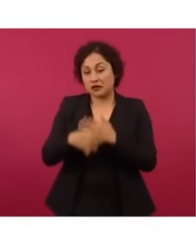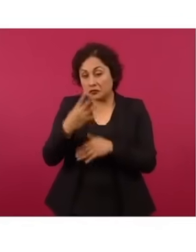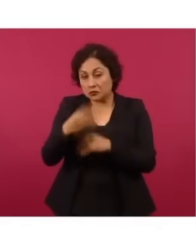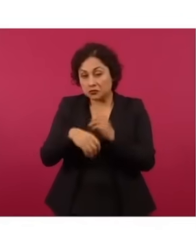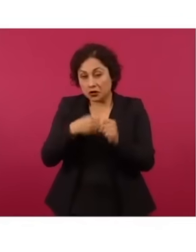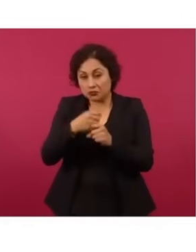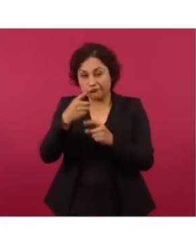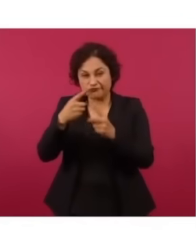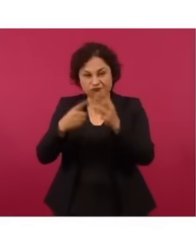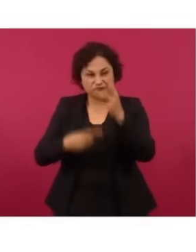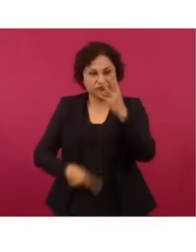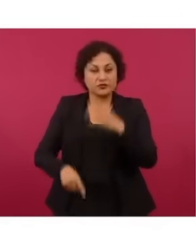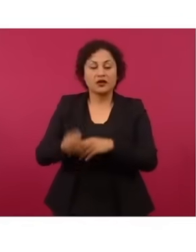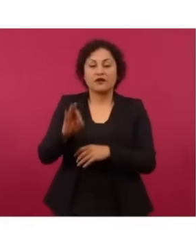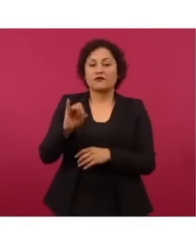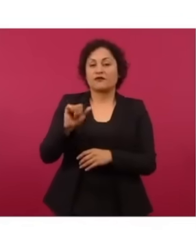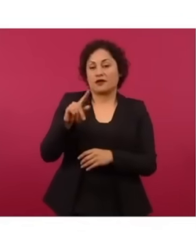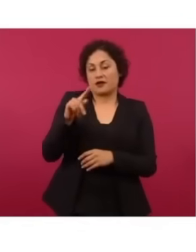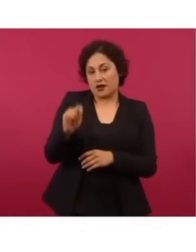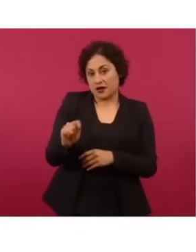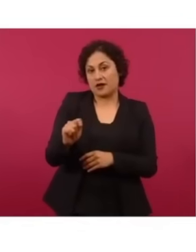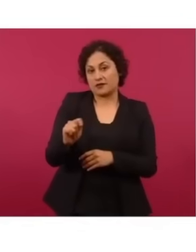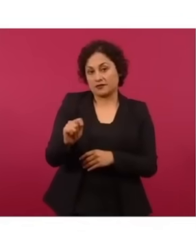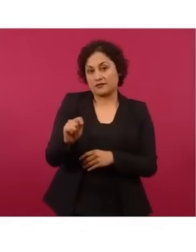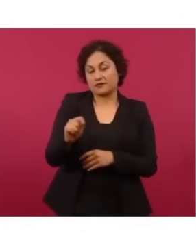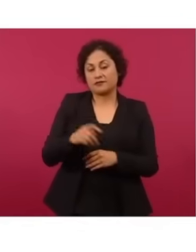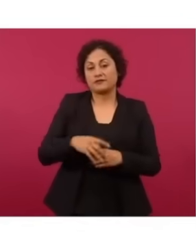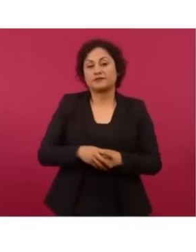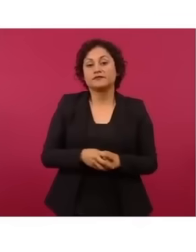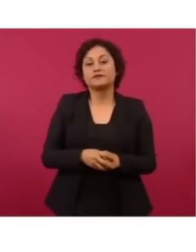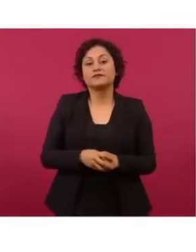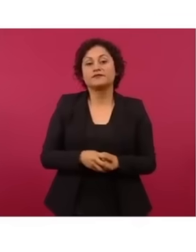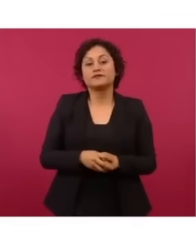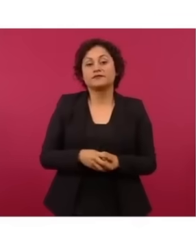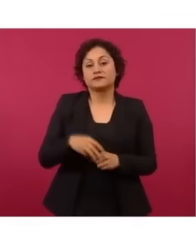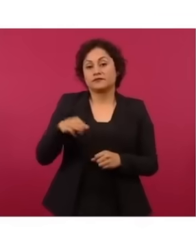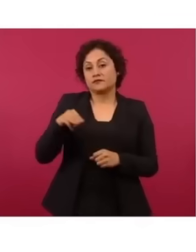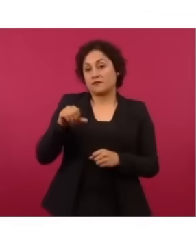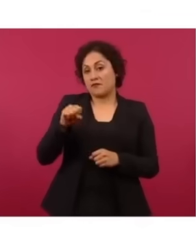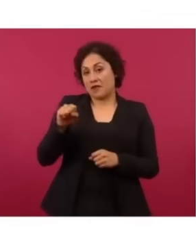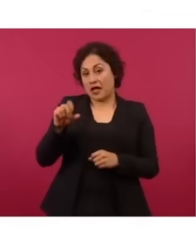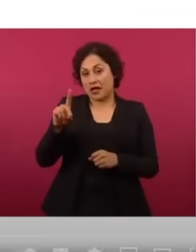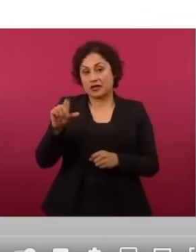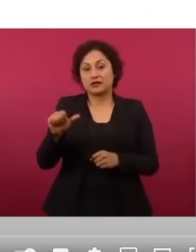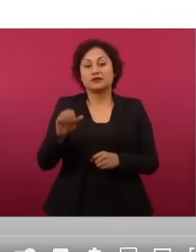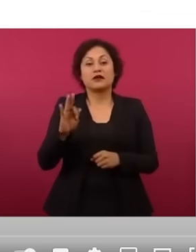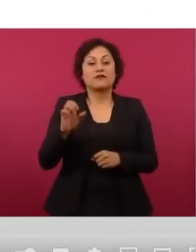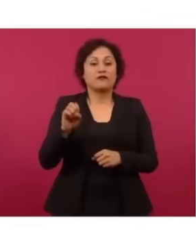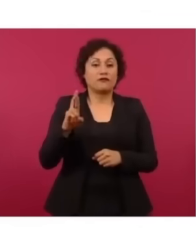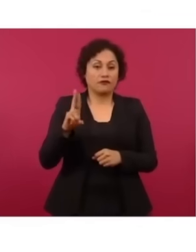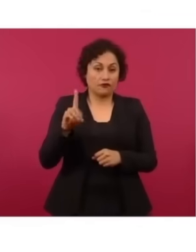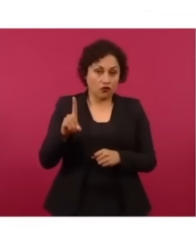2014, un Fiat Cabriolet, un Nazda, un Ford Mustang